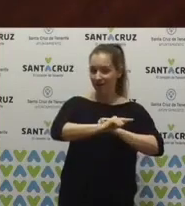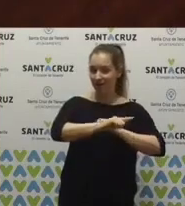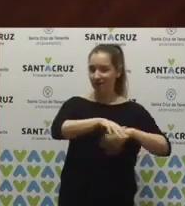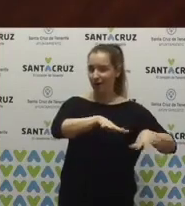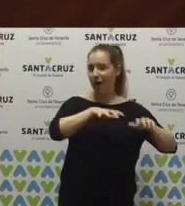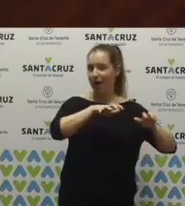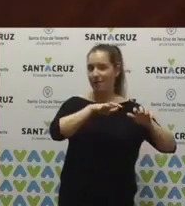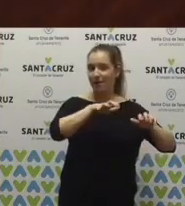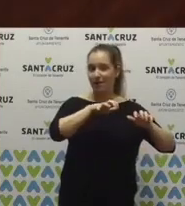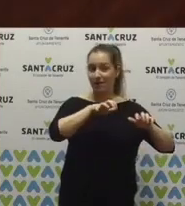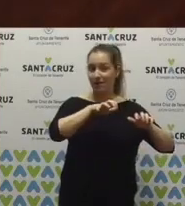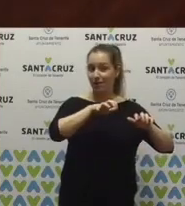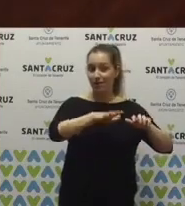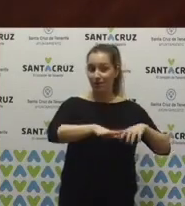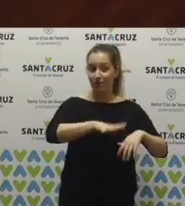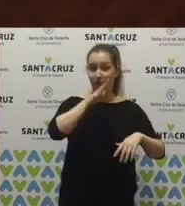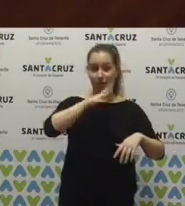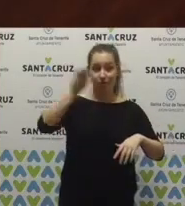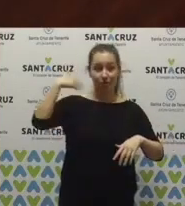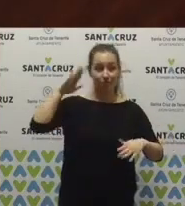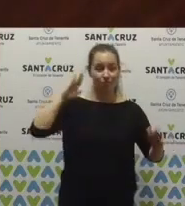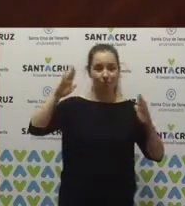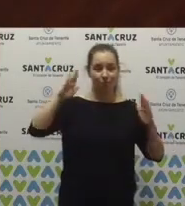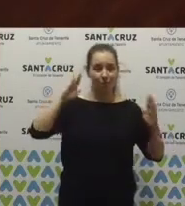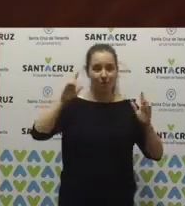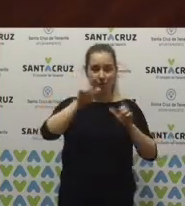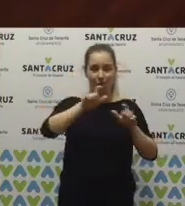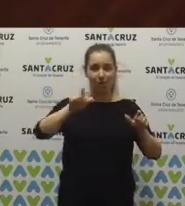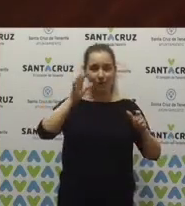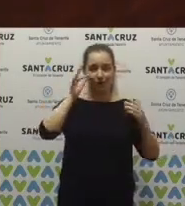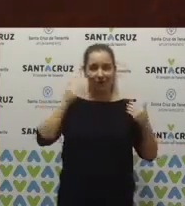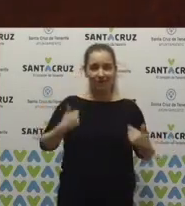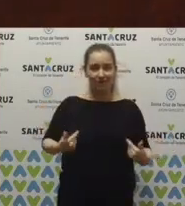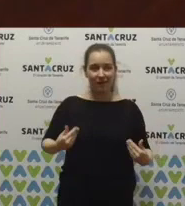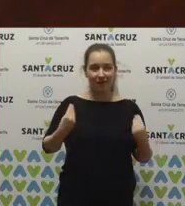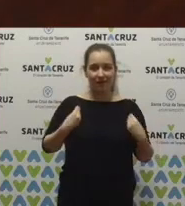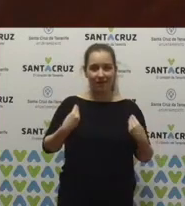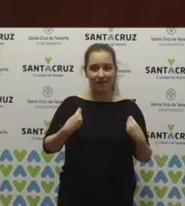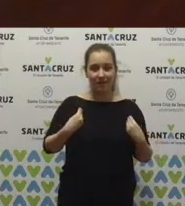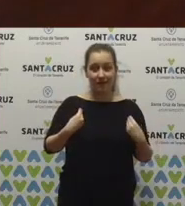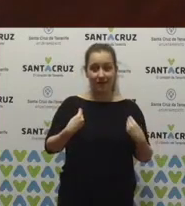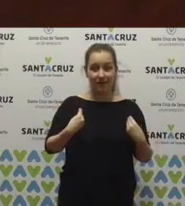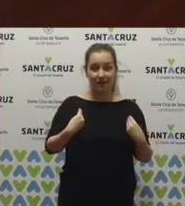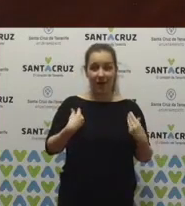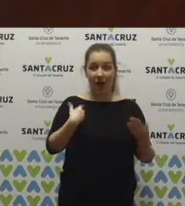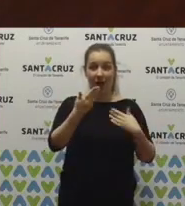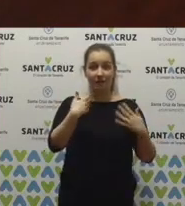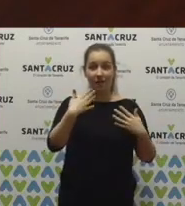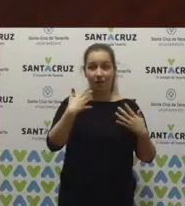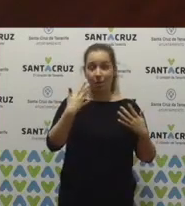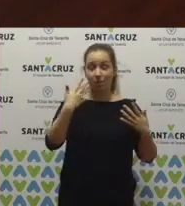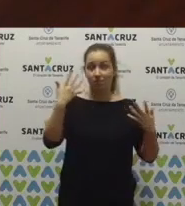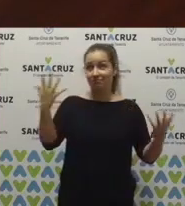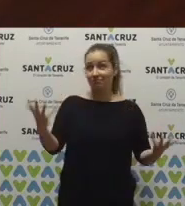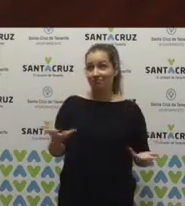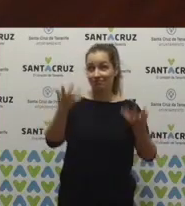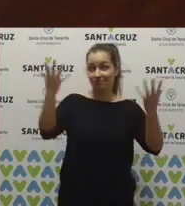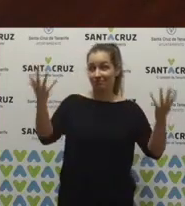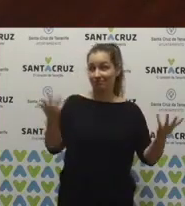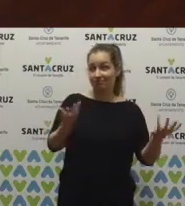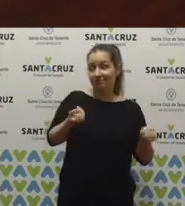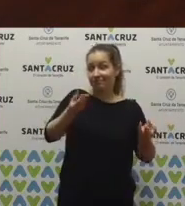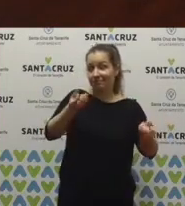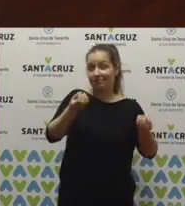momento que experimentan muchos seres humanos al descubrir que hablan en prosa y por lo demás